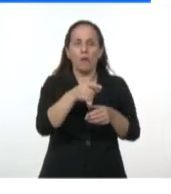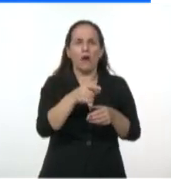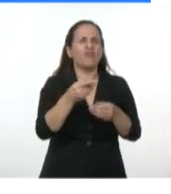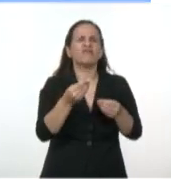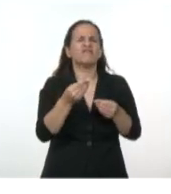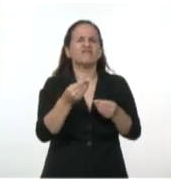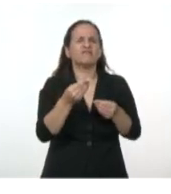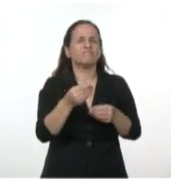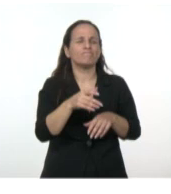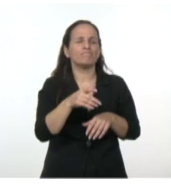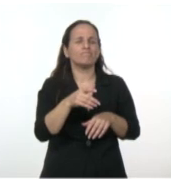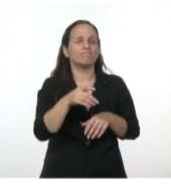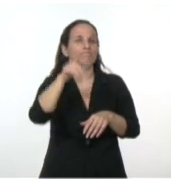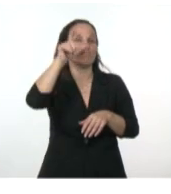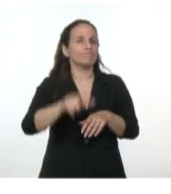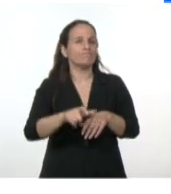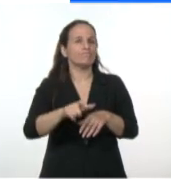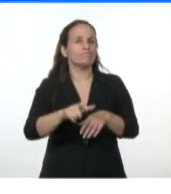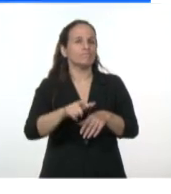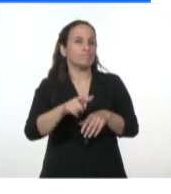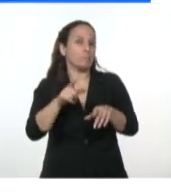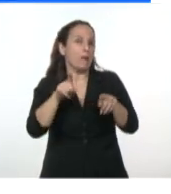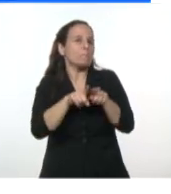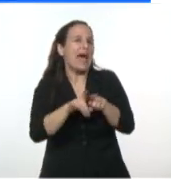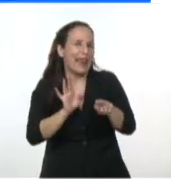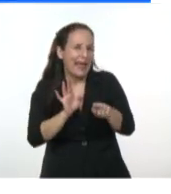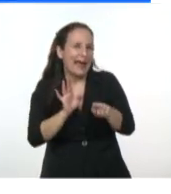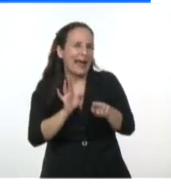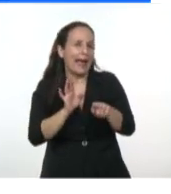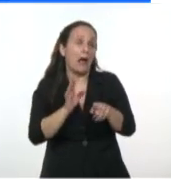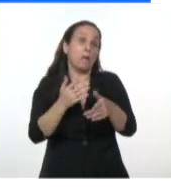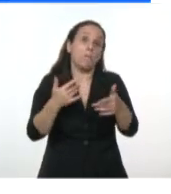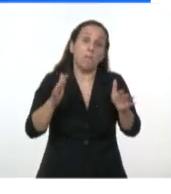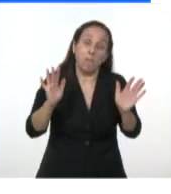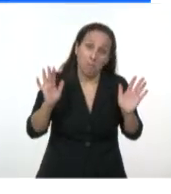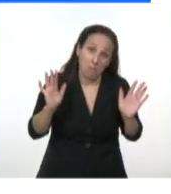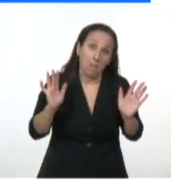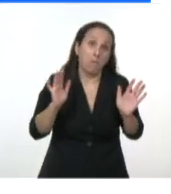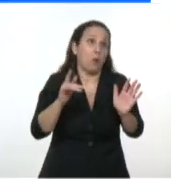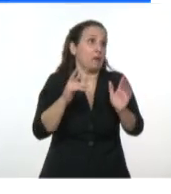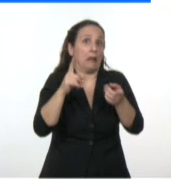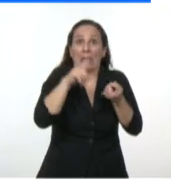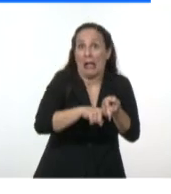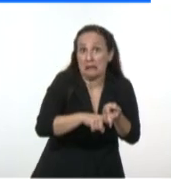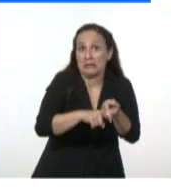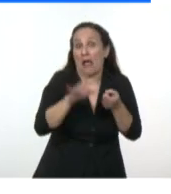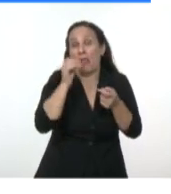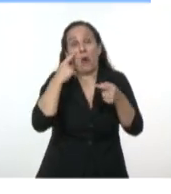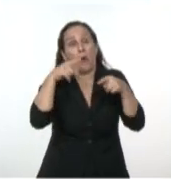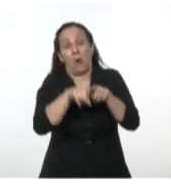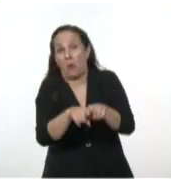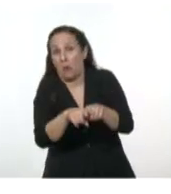cometido por la pareja, sea legal o de hecho, en